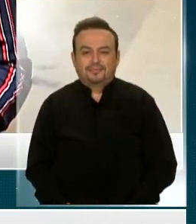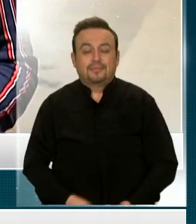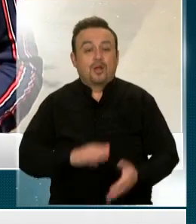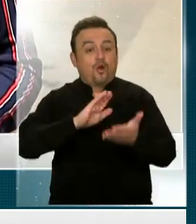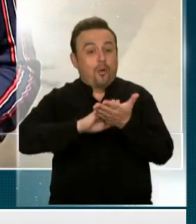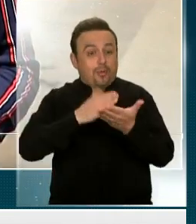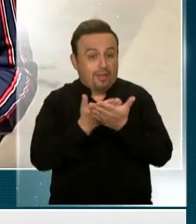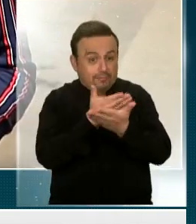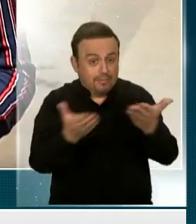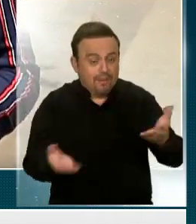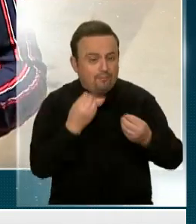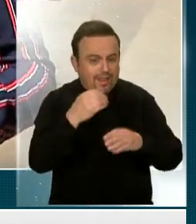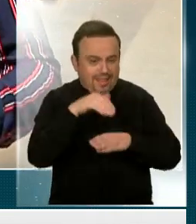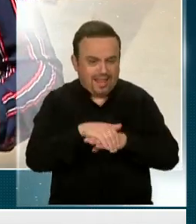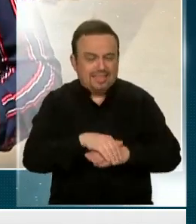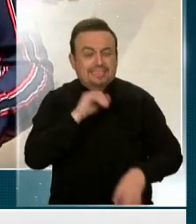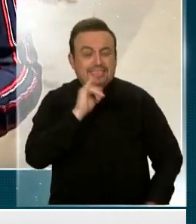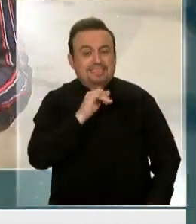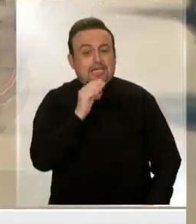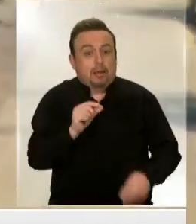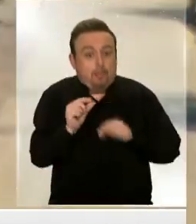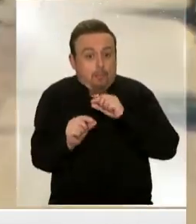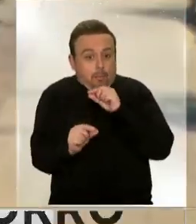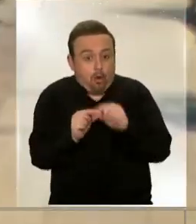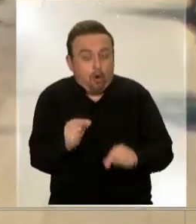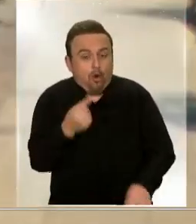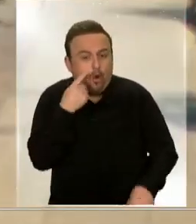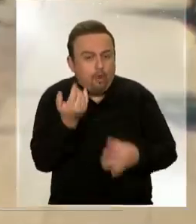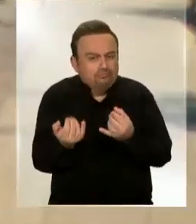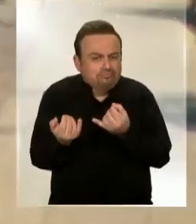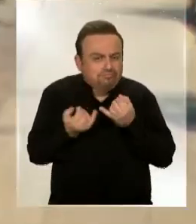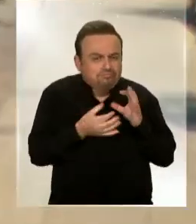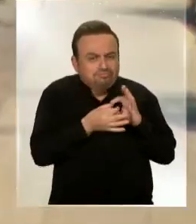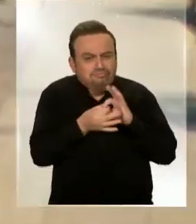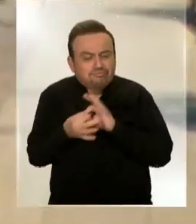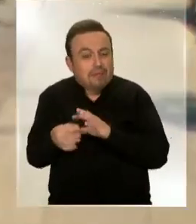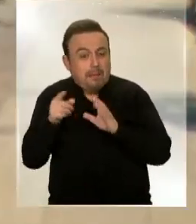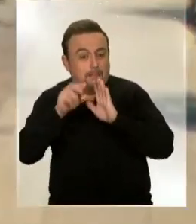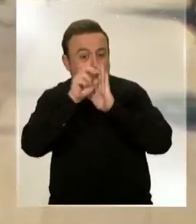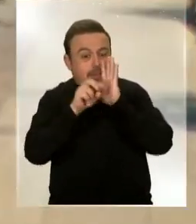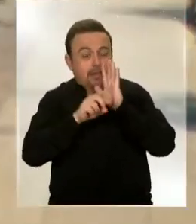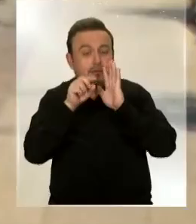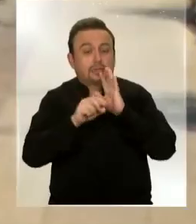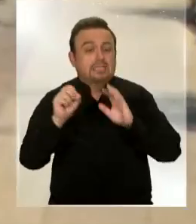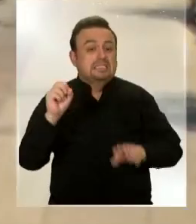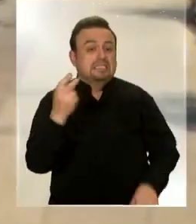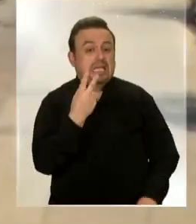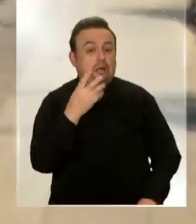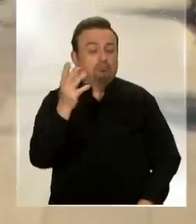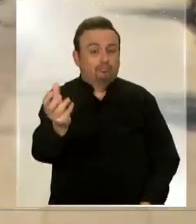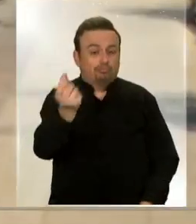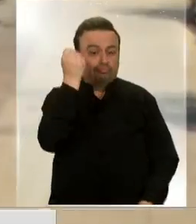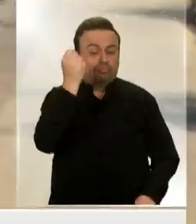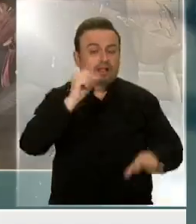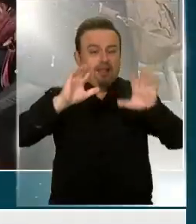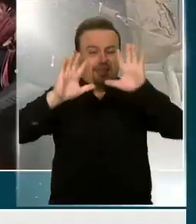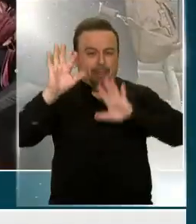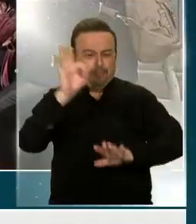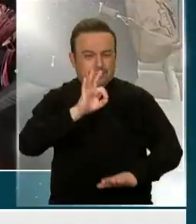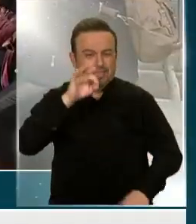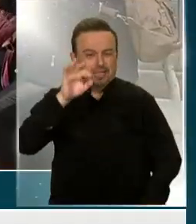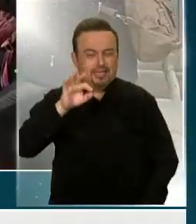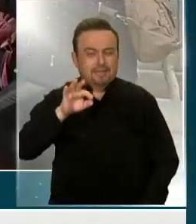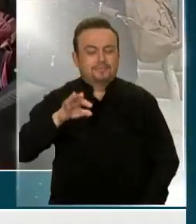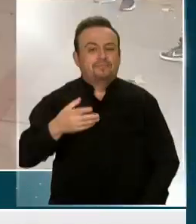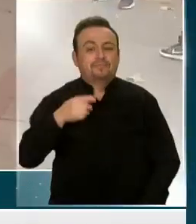¿Cómo están ustedes? Muy buenas tardes. Claro, de a poquito vamos conociendo más detalles de este proyecto para un segundo retiro de fondos